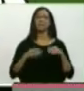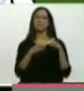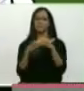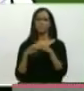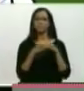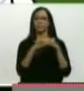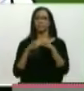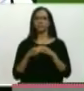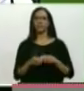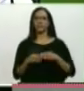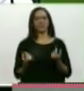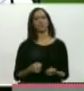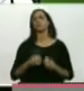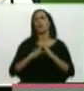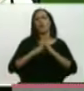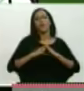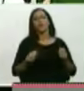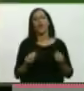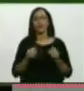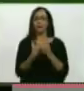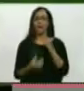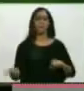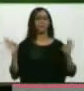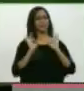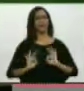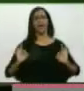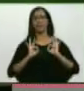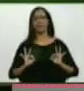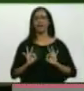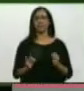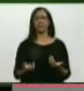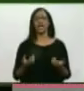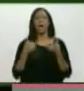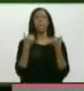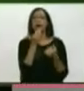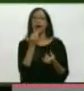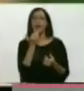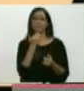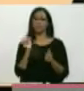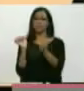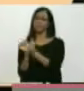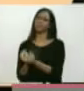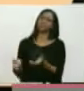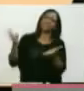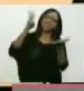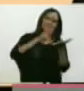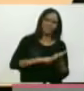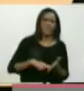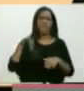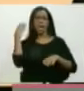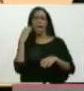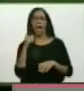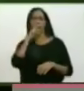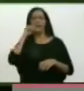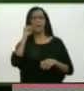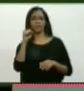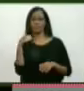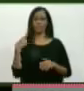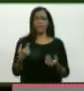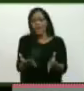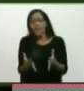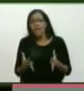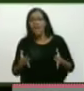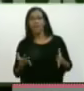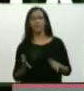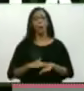unidad. Pero hice todo ese escape por nada y voy muy pronto a ser deportada. Si es que a Maduro le va a dar la gana, porque